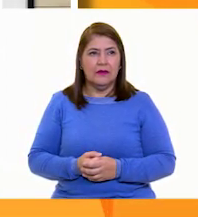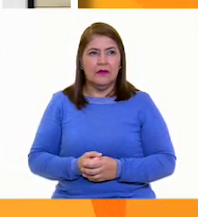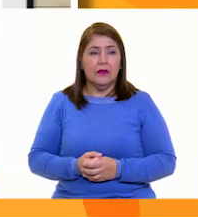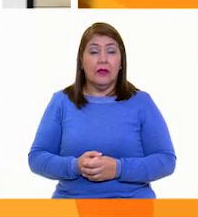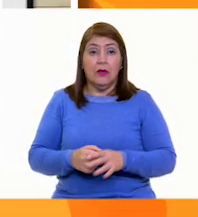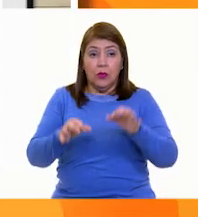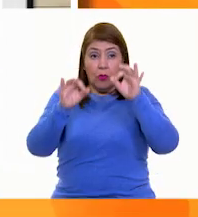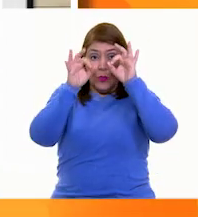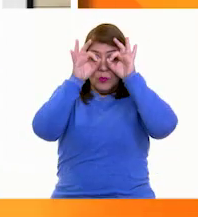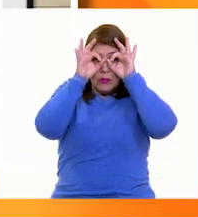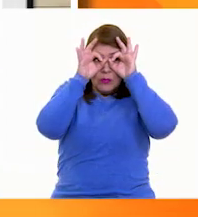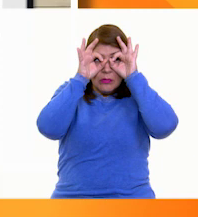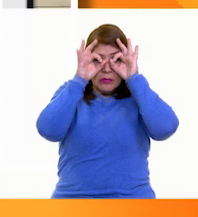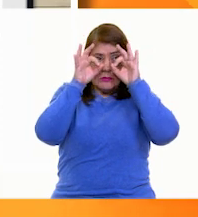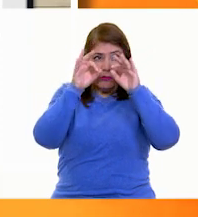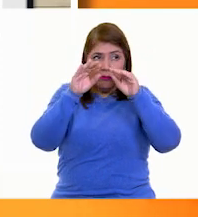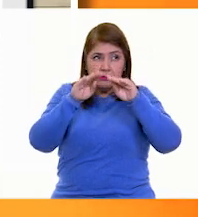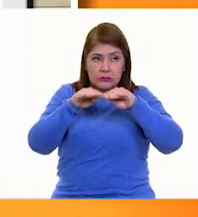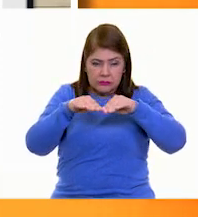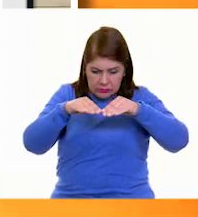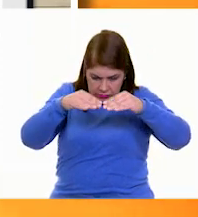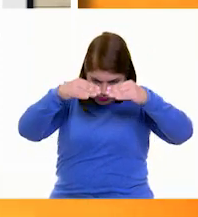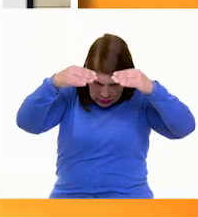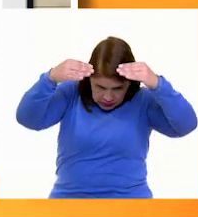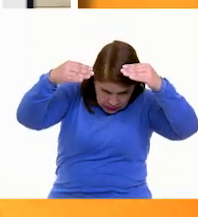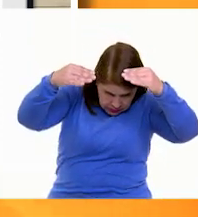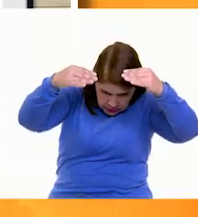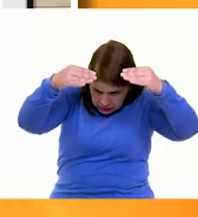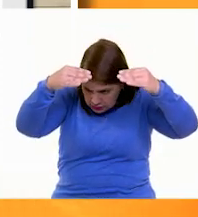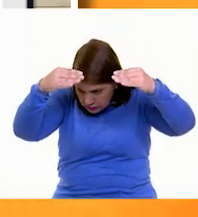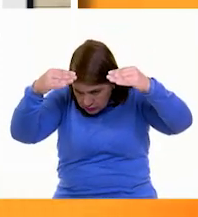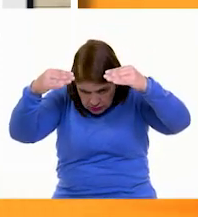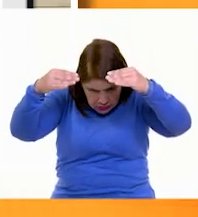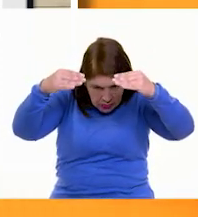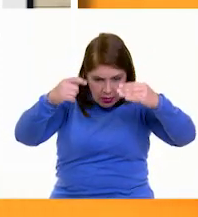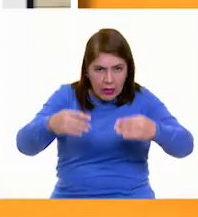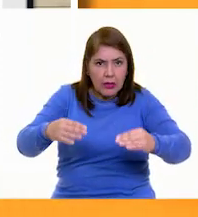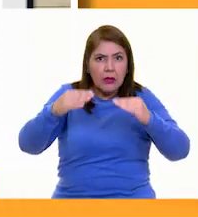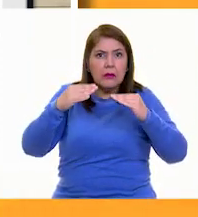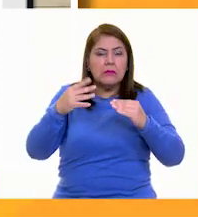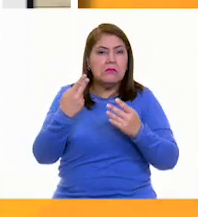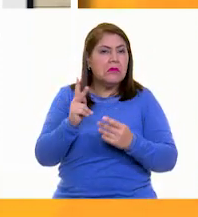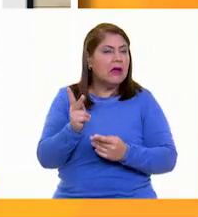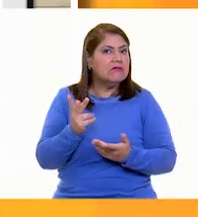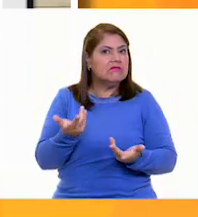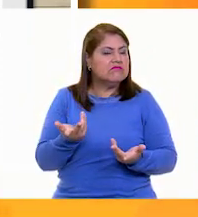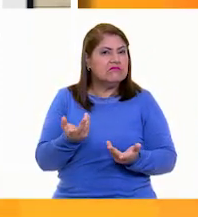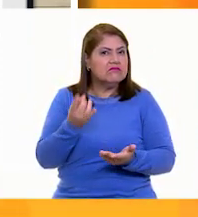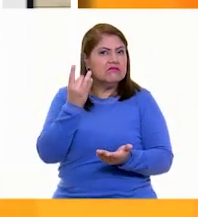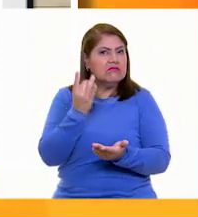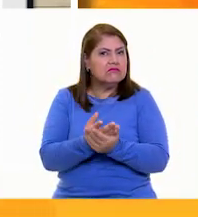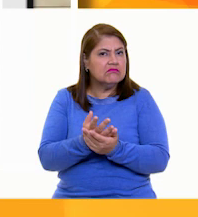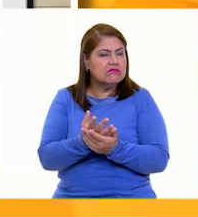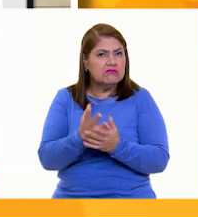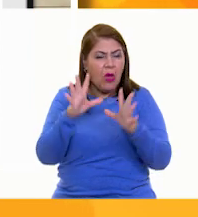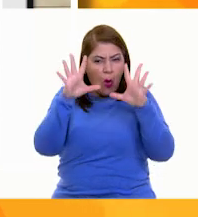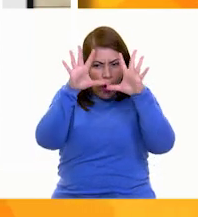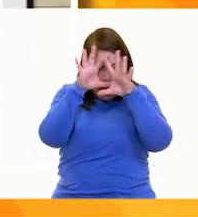Búho levantó la cobija. Se asomó entre las sábanas, pero solo pudo ver